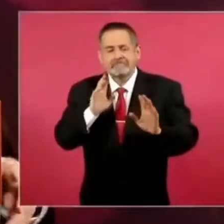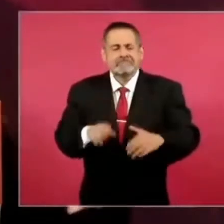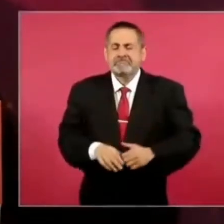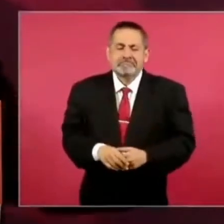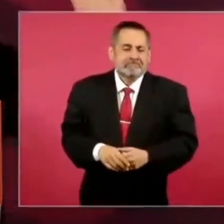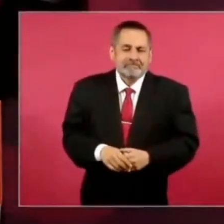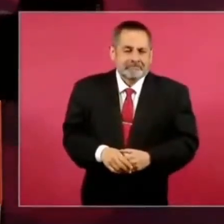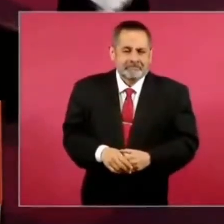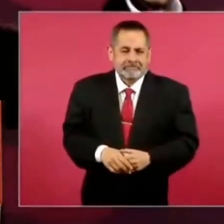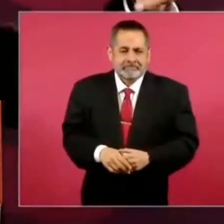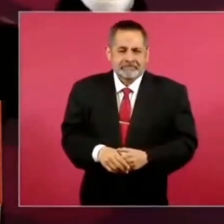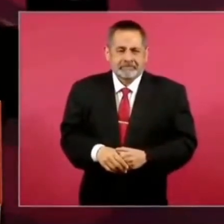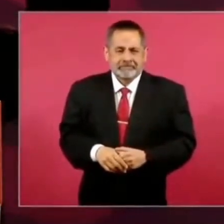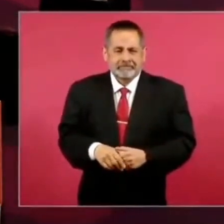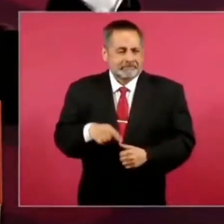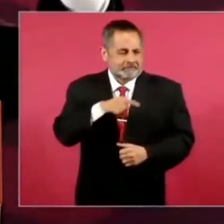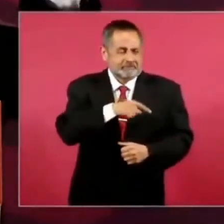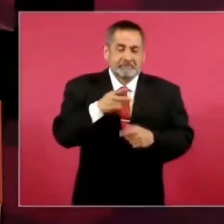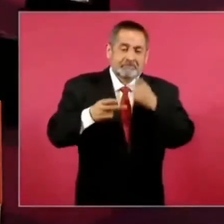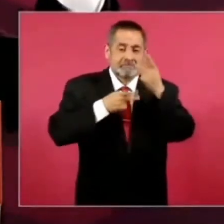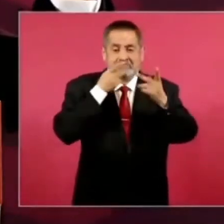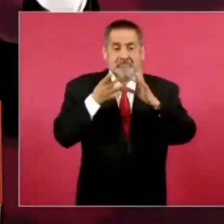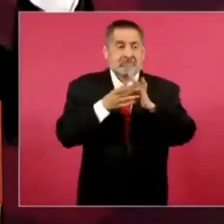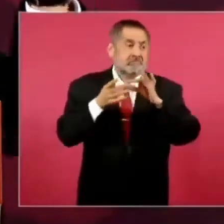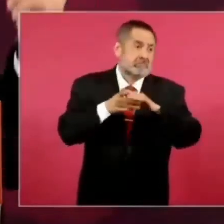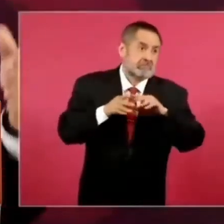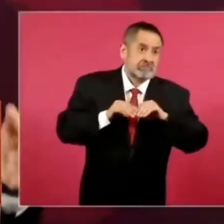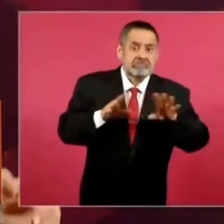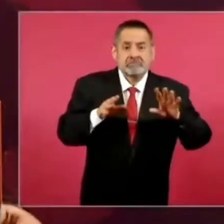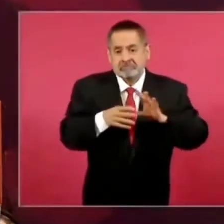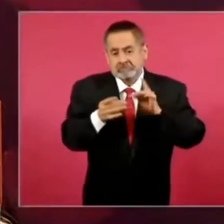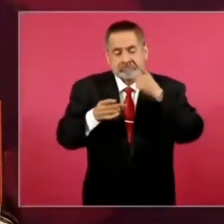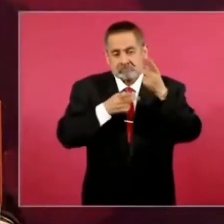Así como cuando empiezan a hablar de que ya vamos a llegar